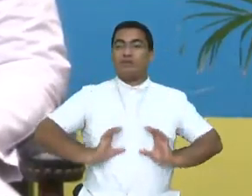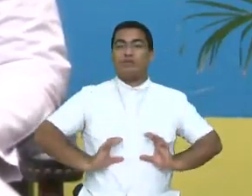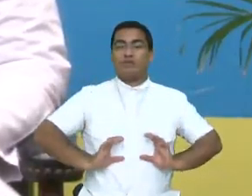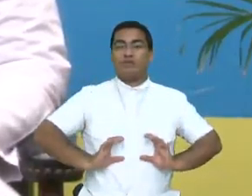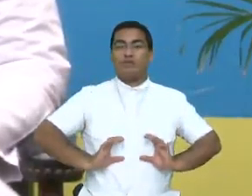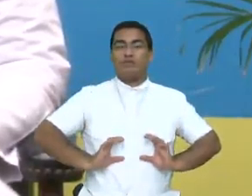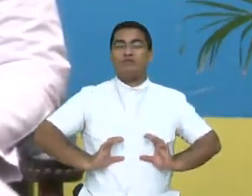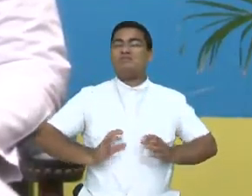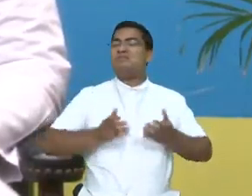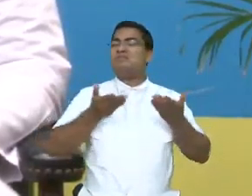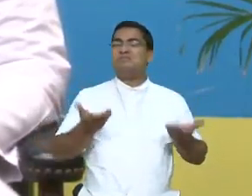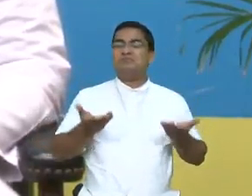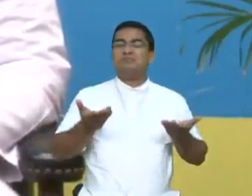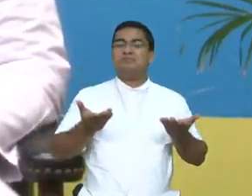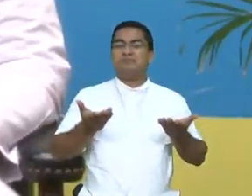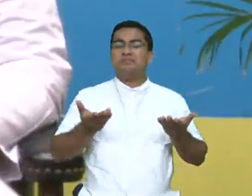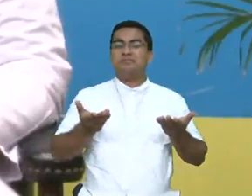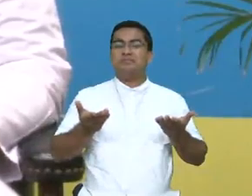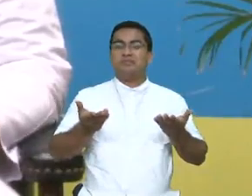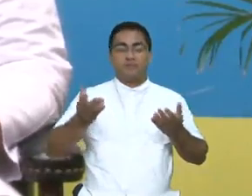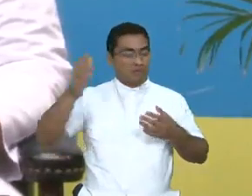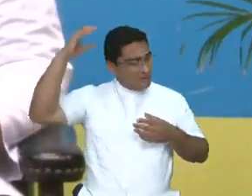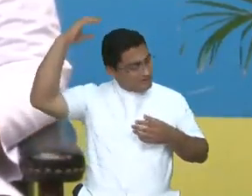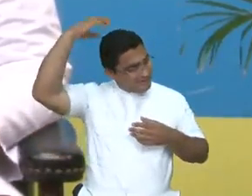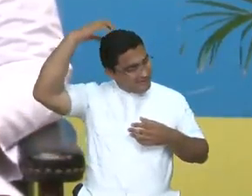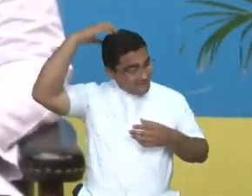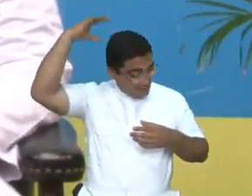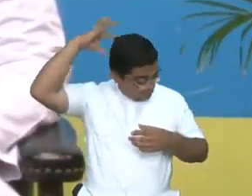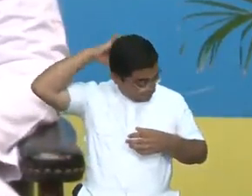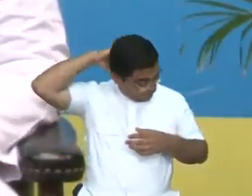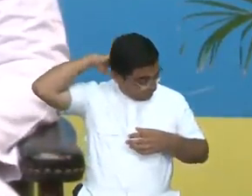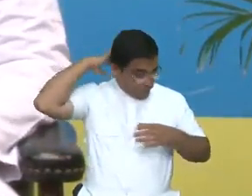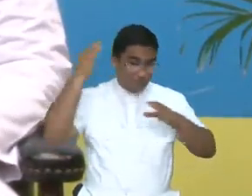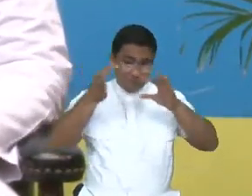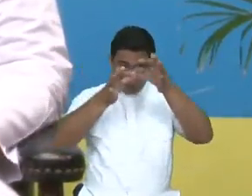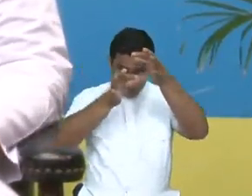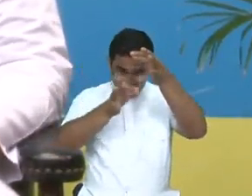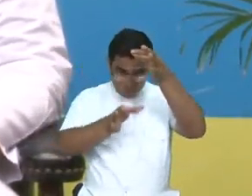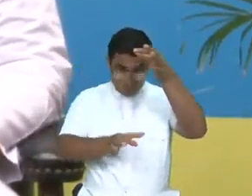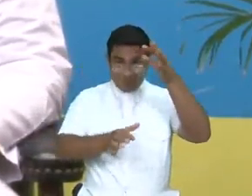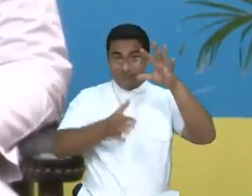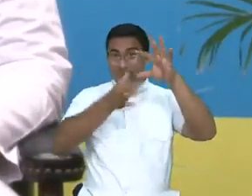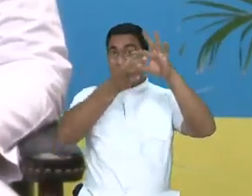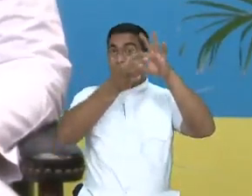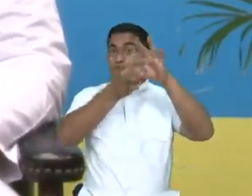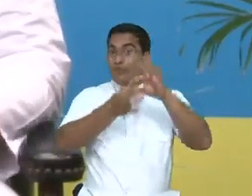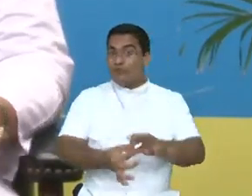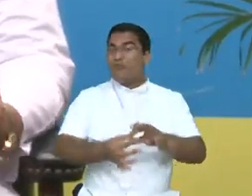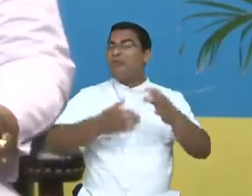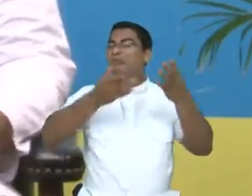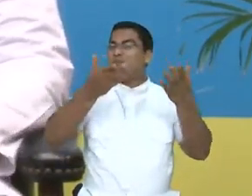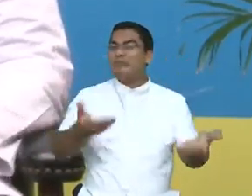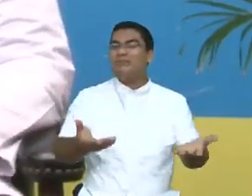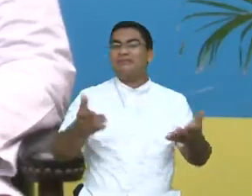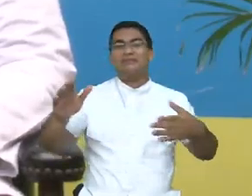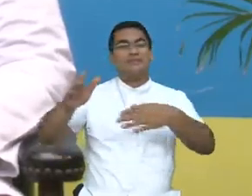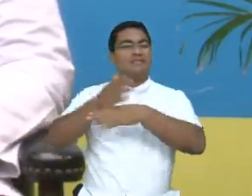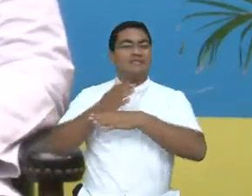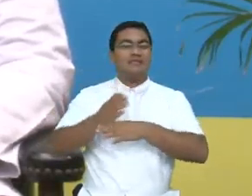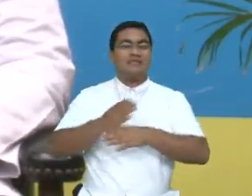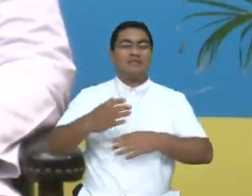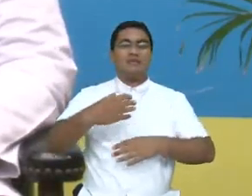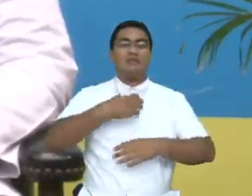reciben funciones específicamente del cerebro y de la médula espinal para ejercer diferentes funciones, ya sean